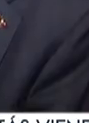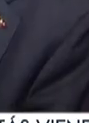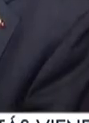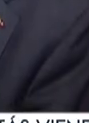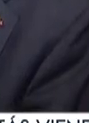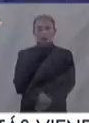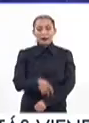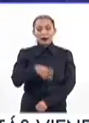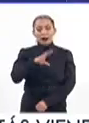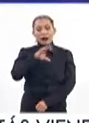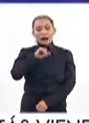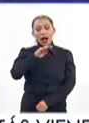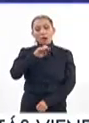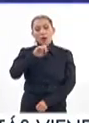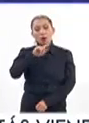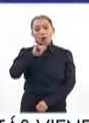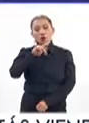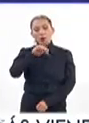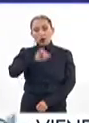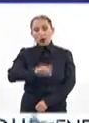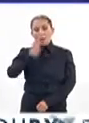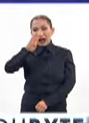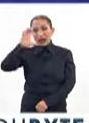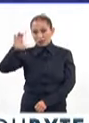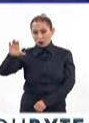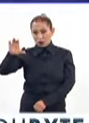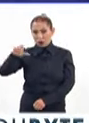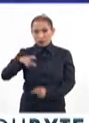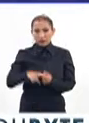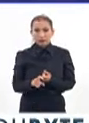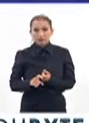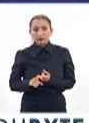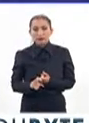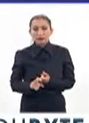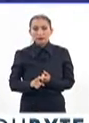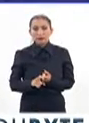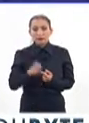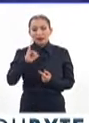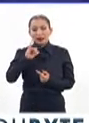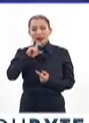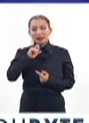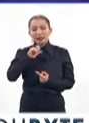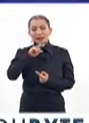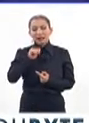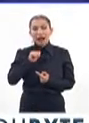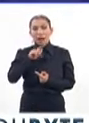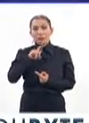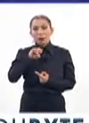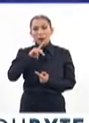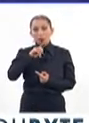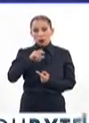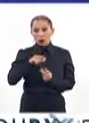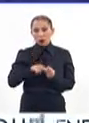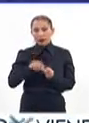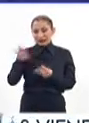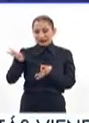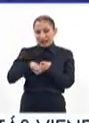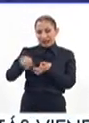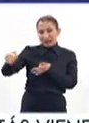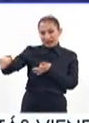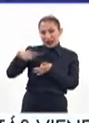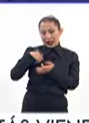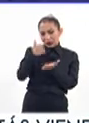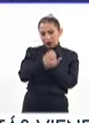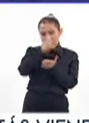Cabo Pulmo, en la península Baja California, Itzapopo, cerca de